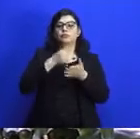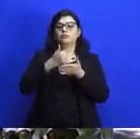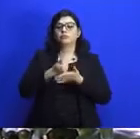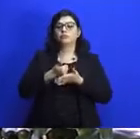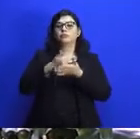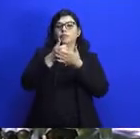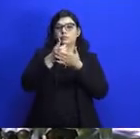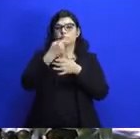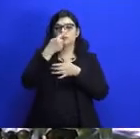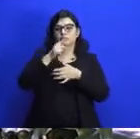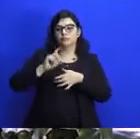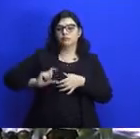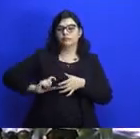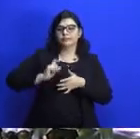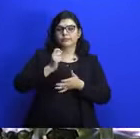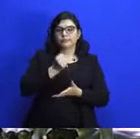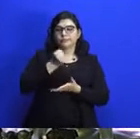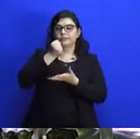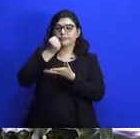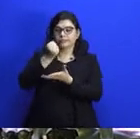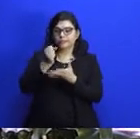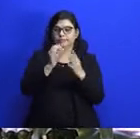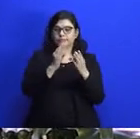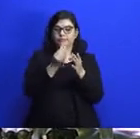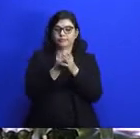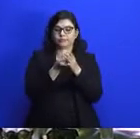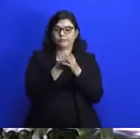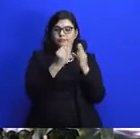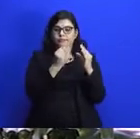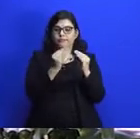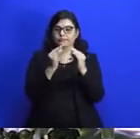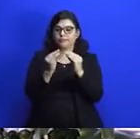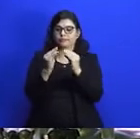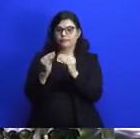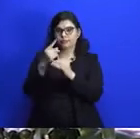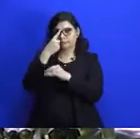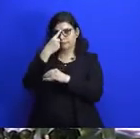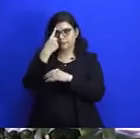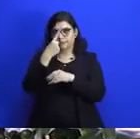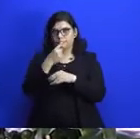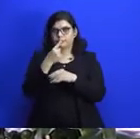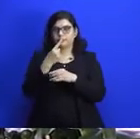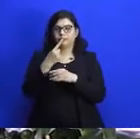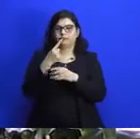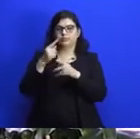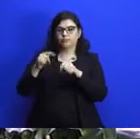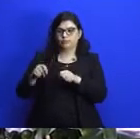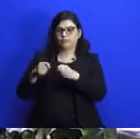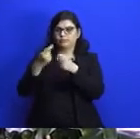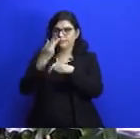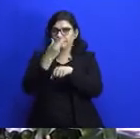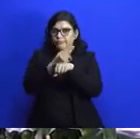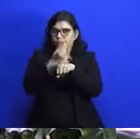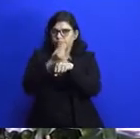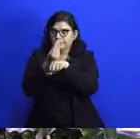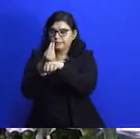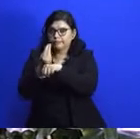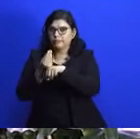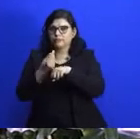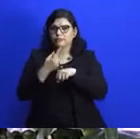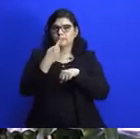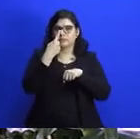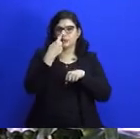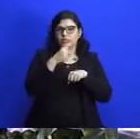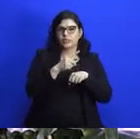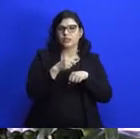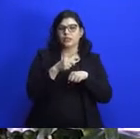ayudamos con inversión y con entrenamiento a mejorar la infraestructura para reforzar y modernizar